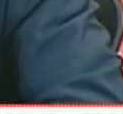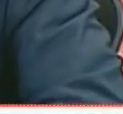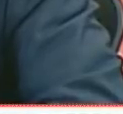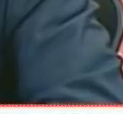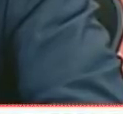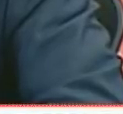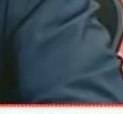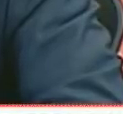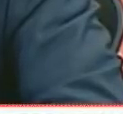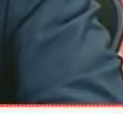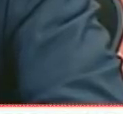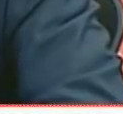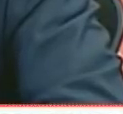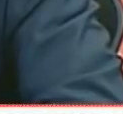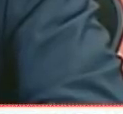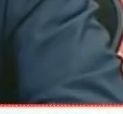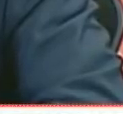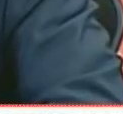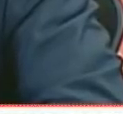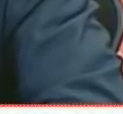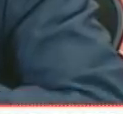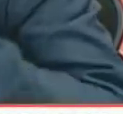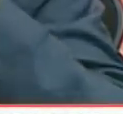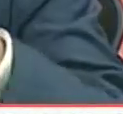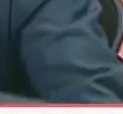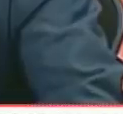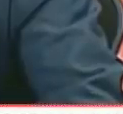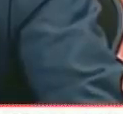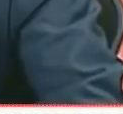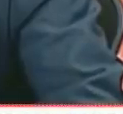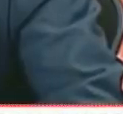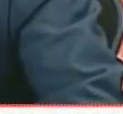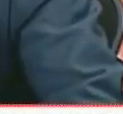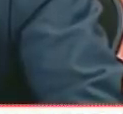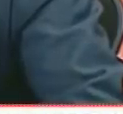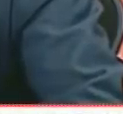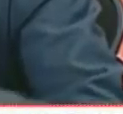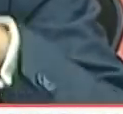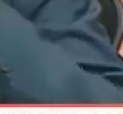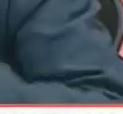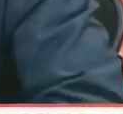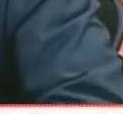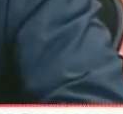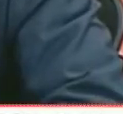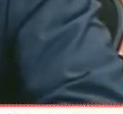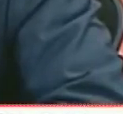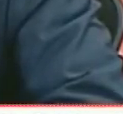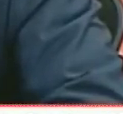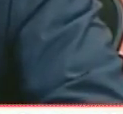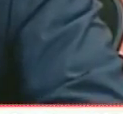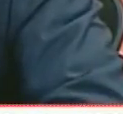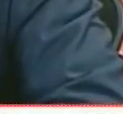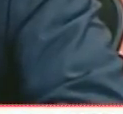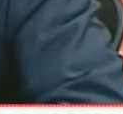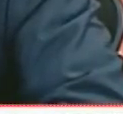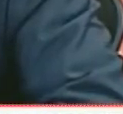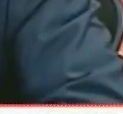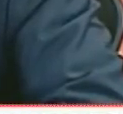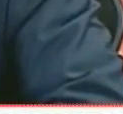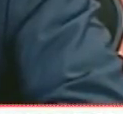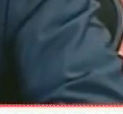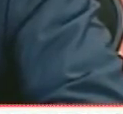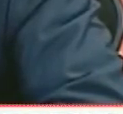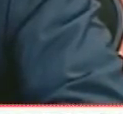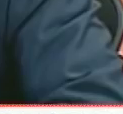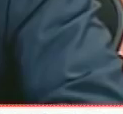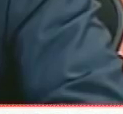menos una en la capital de cada estado está recibiendo esa transacción, y la meta es que en todas las oficinas del Banco